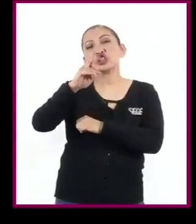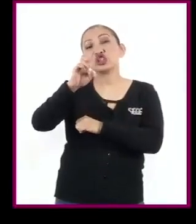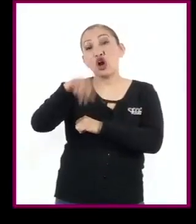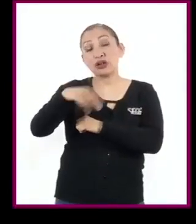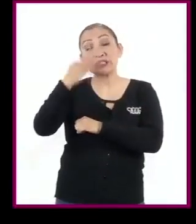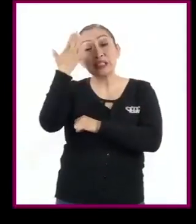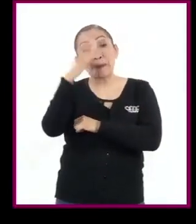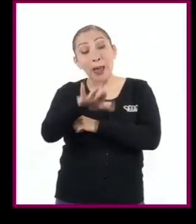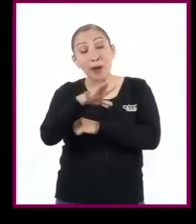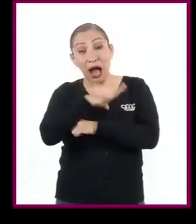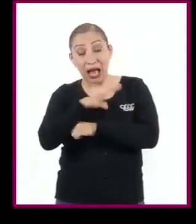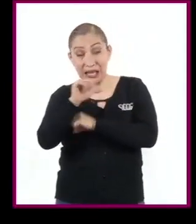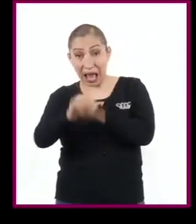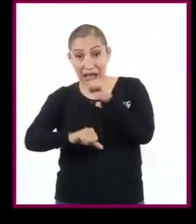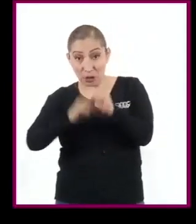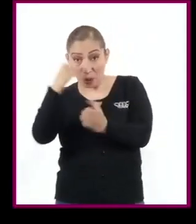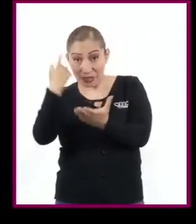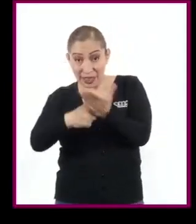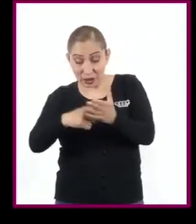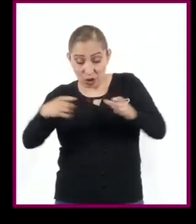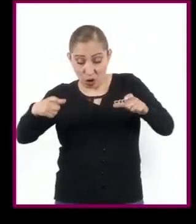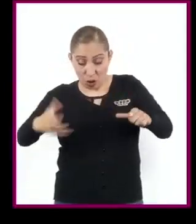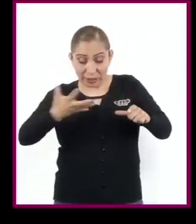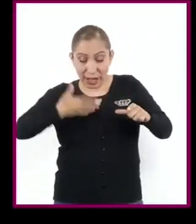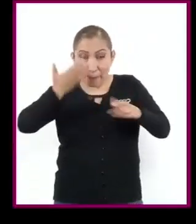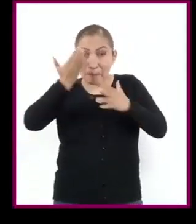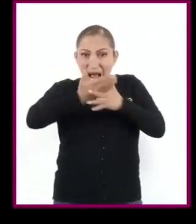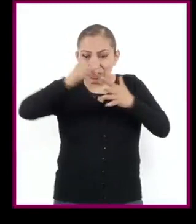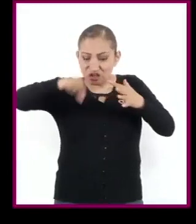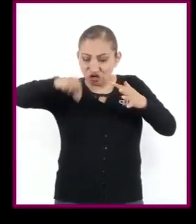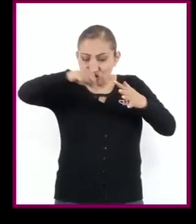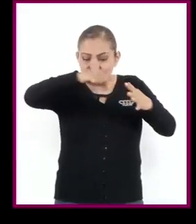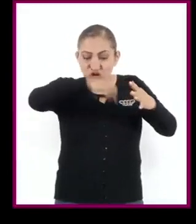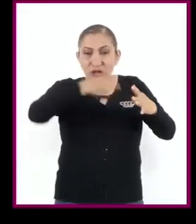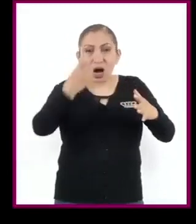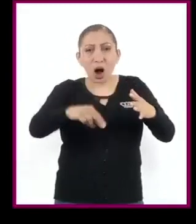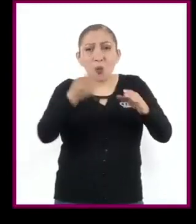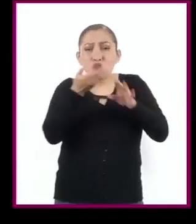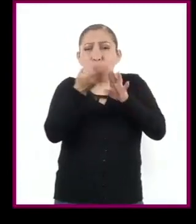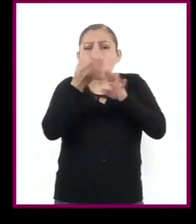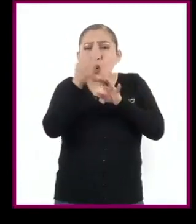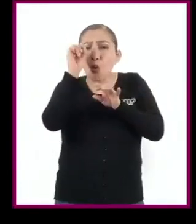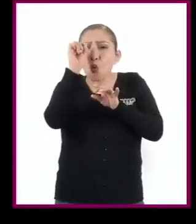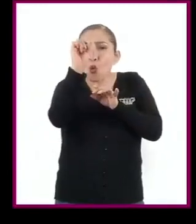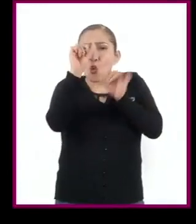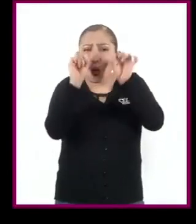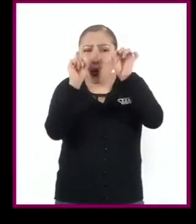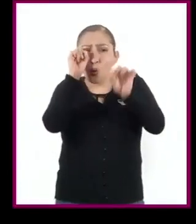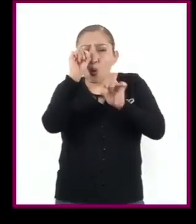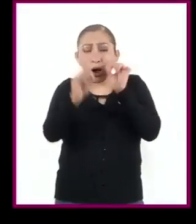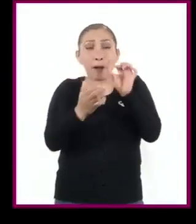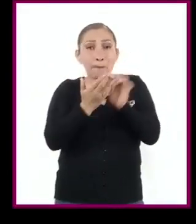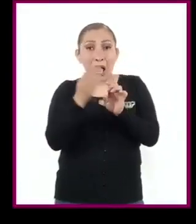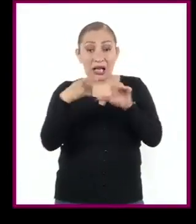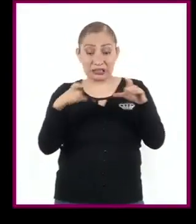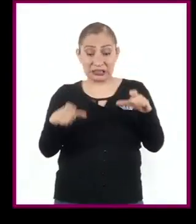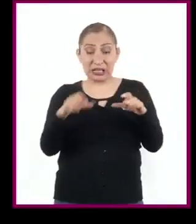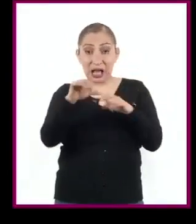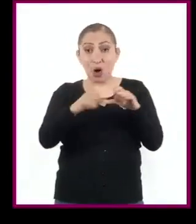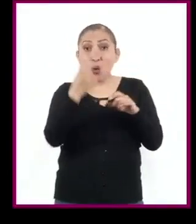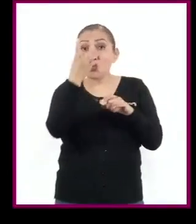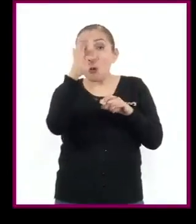momento, sabíamos que el átomo tiene unas partículas en él, que son muy pequeñas, incluso menos que